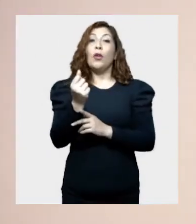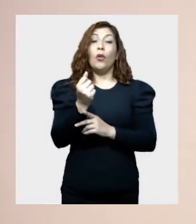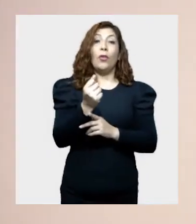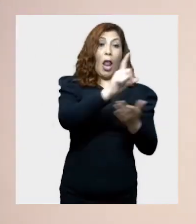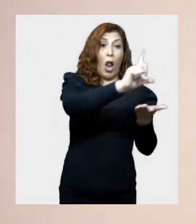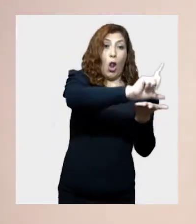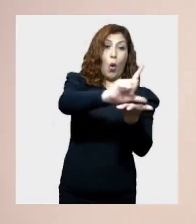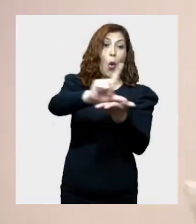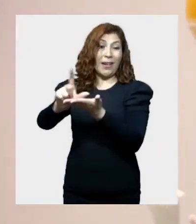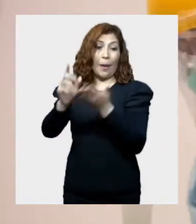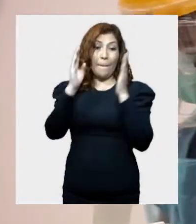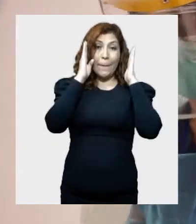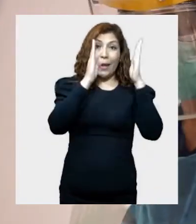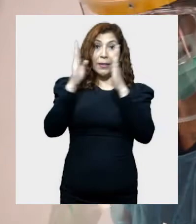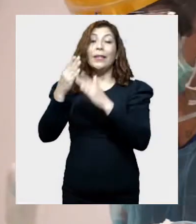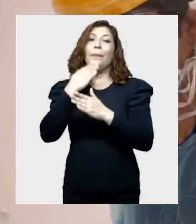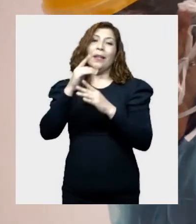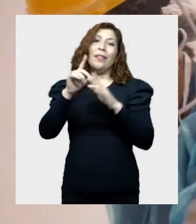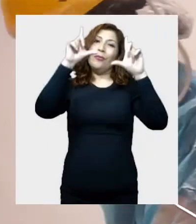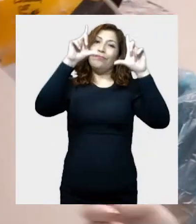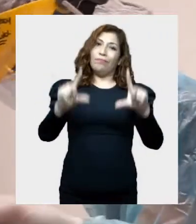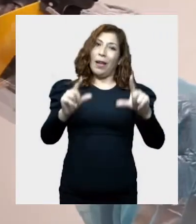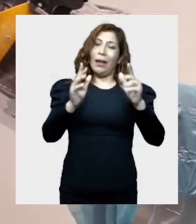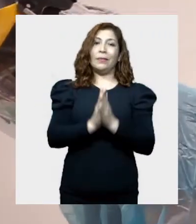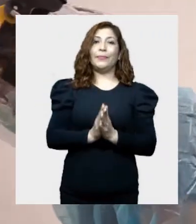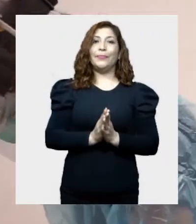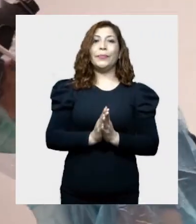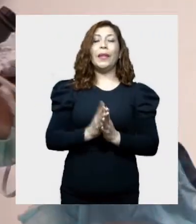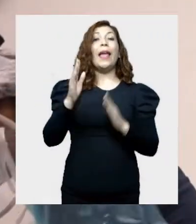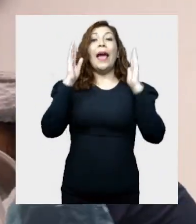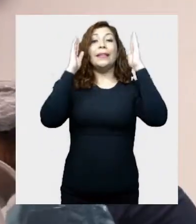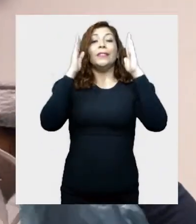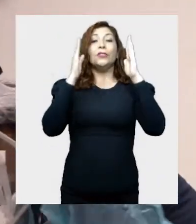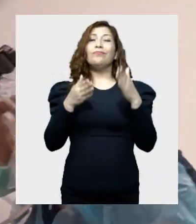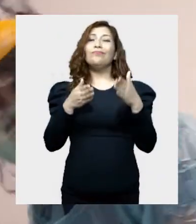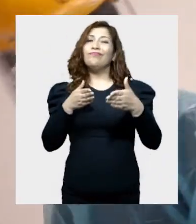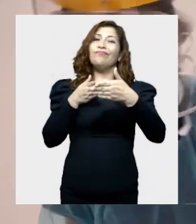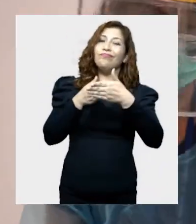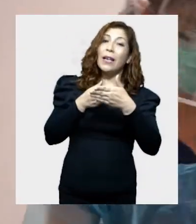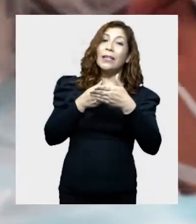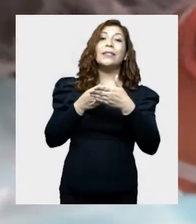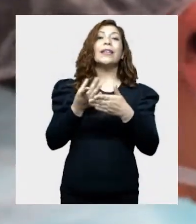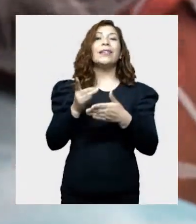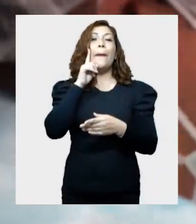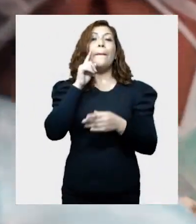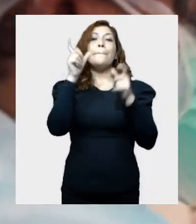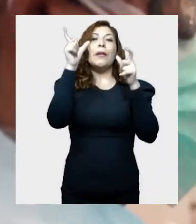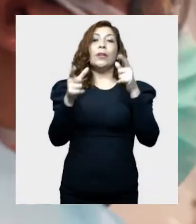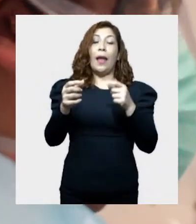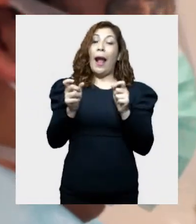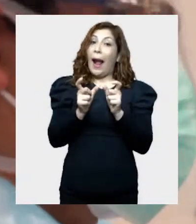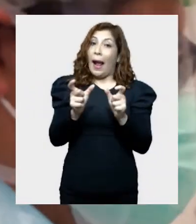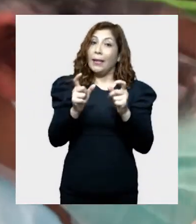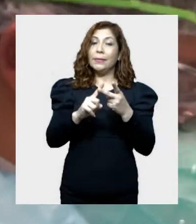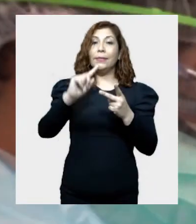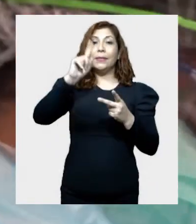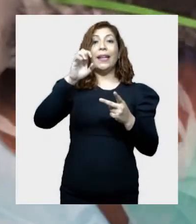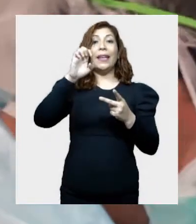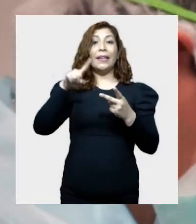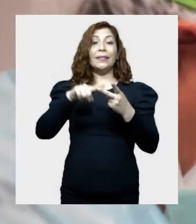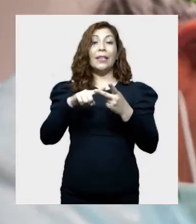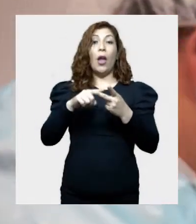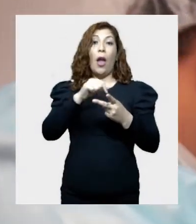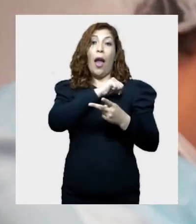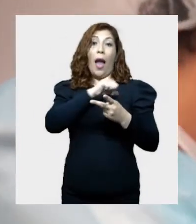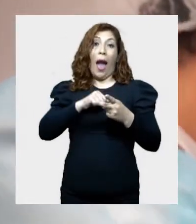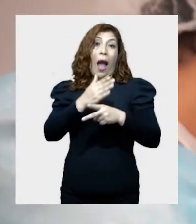para la atención también debió reducirse. La atención fue limitada a pacientes oncológicos, GES, prequirúrgico